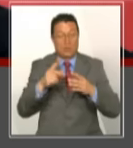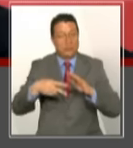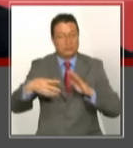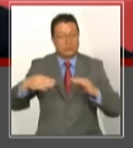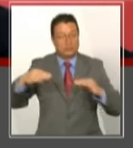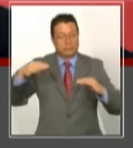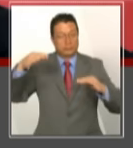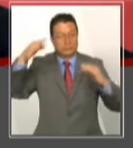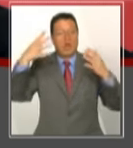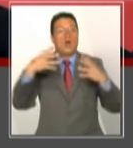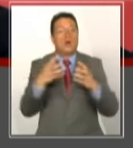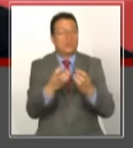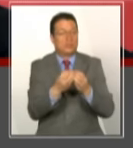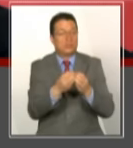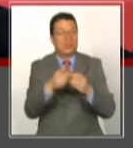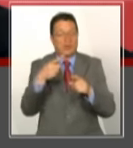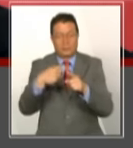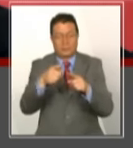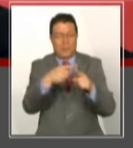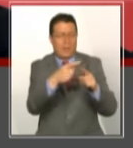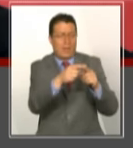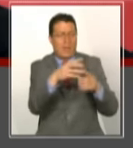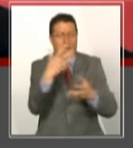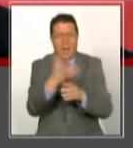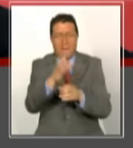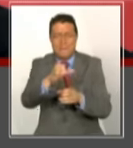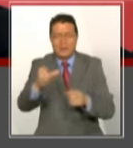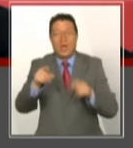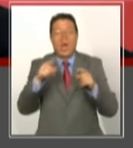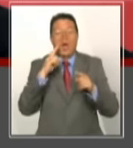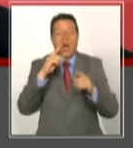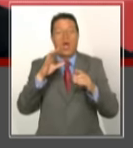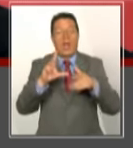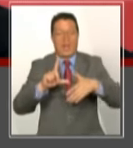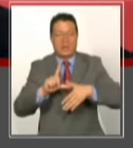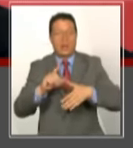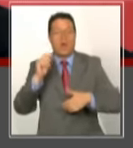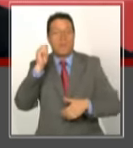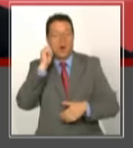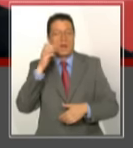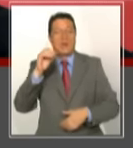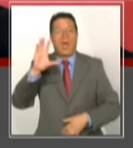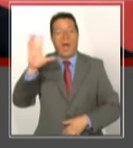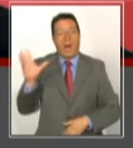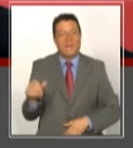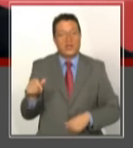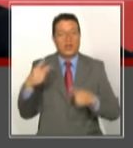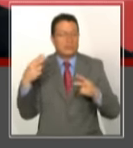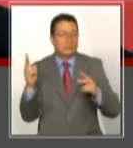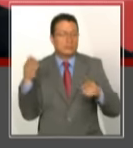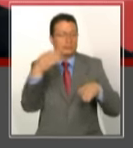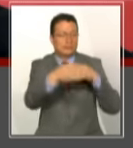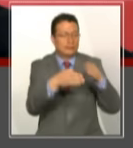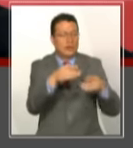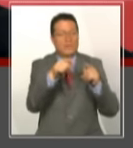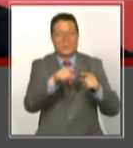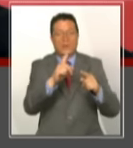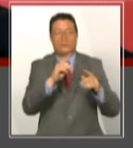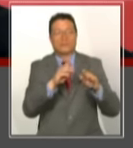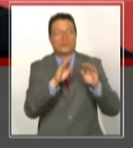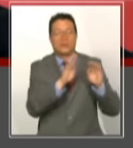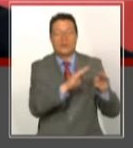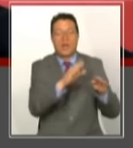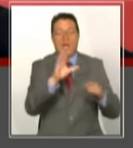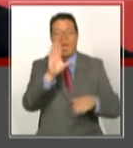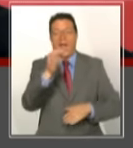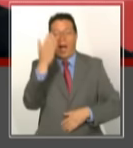coalición demográfica multiétnica que llevó a Obama a la victoria. Latinos, mujeres y afroamericanos no replicaron con Hillary el